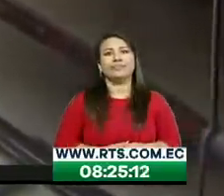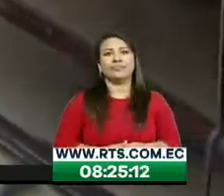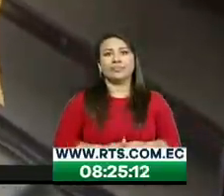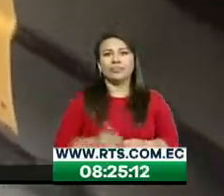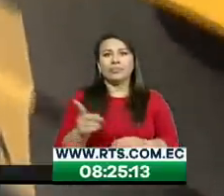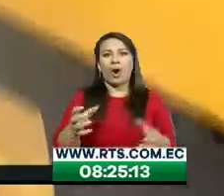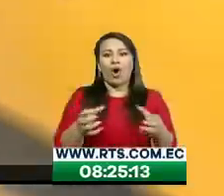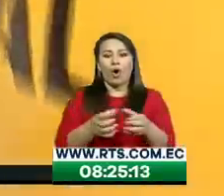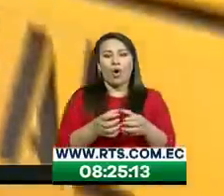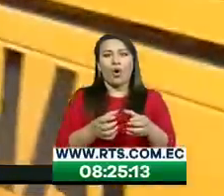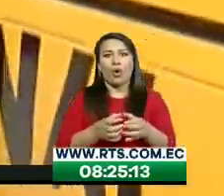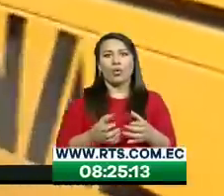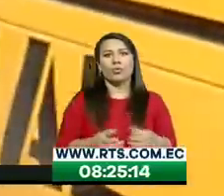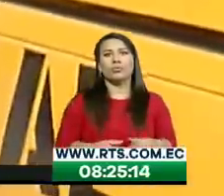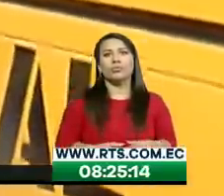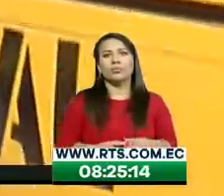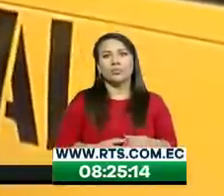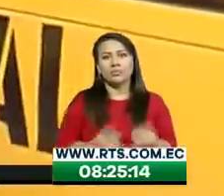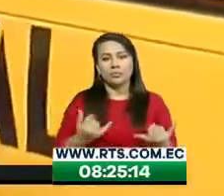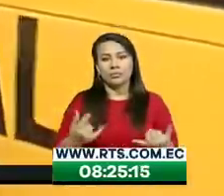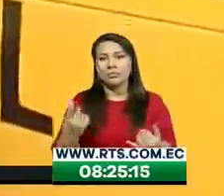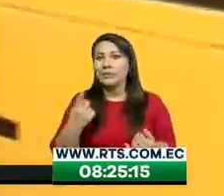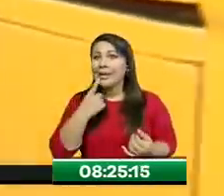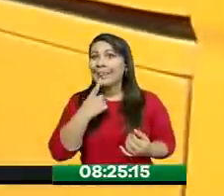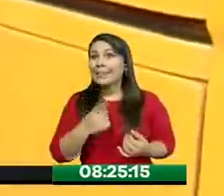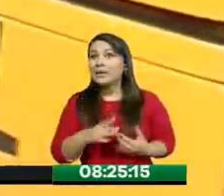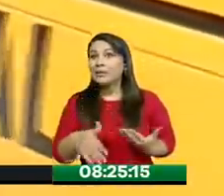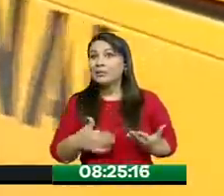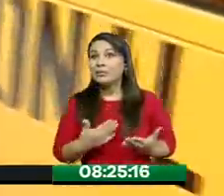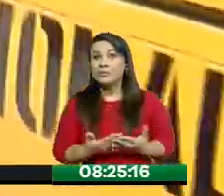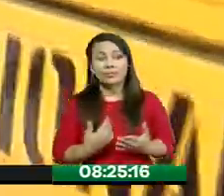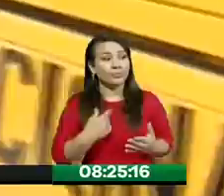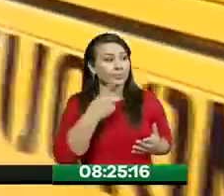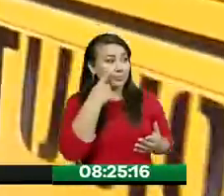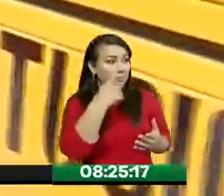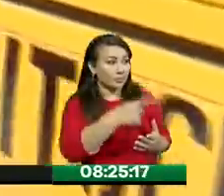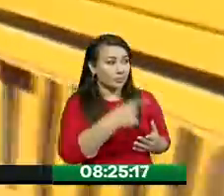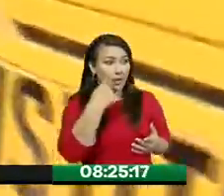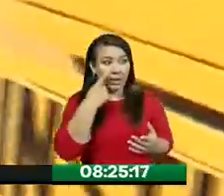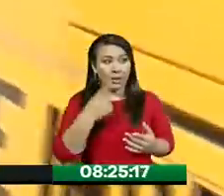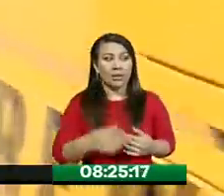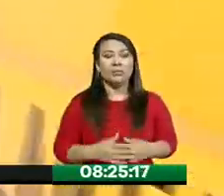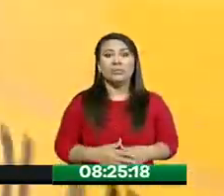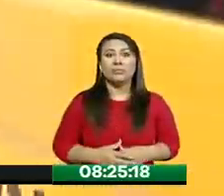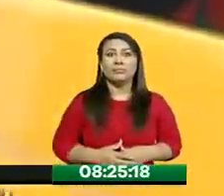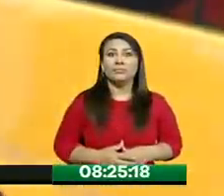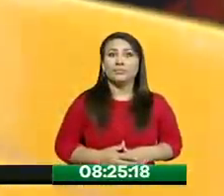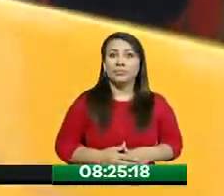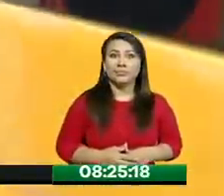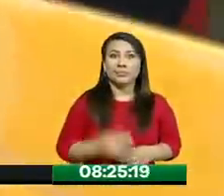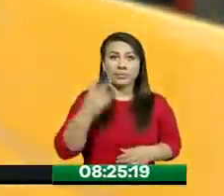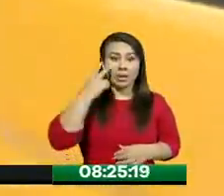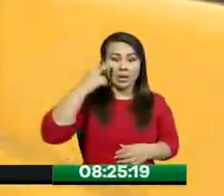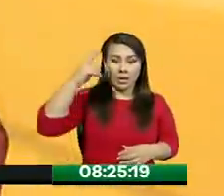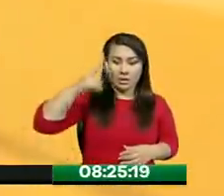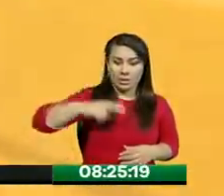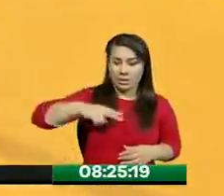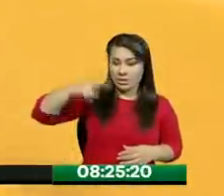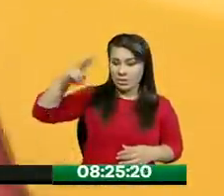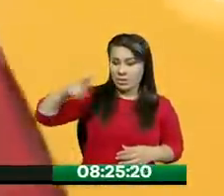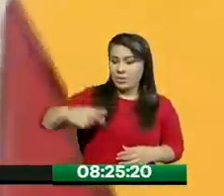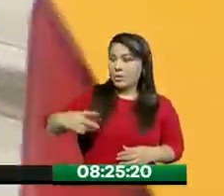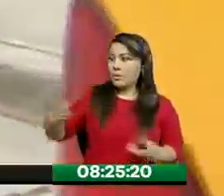fiesta clandestina en una vivienda de Loja. En el lugar se encontró alcohol